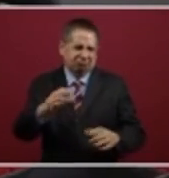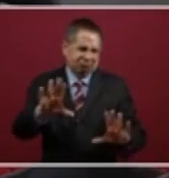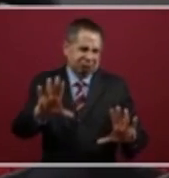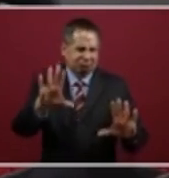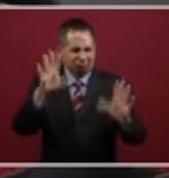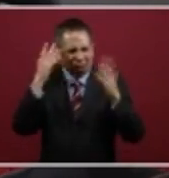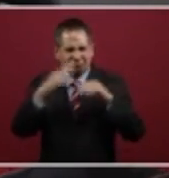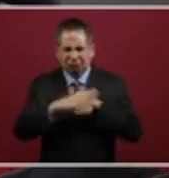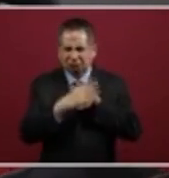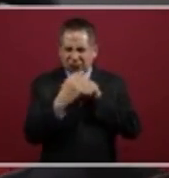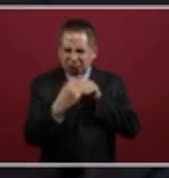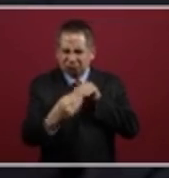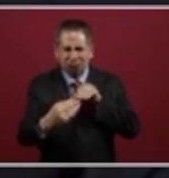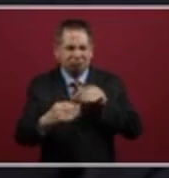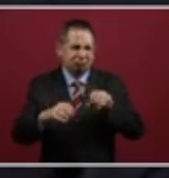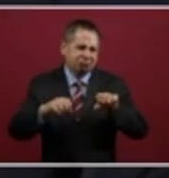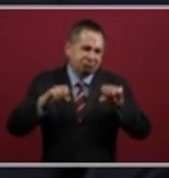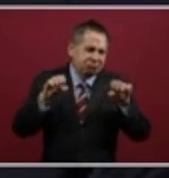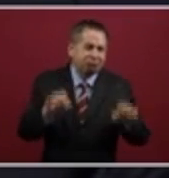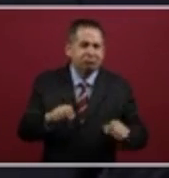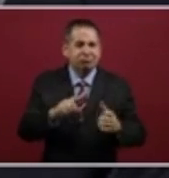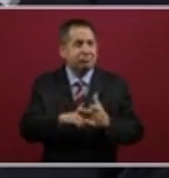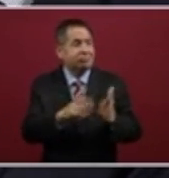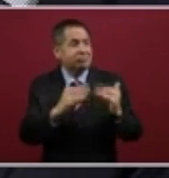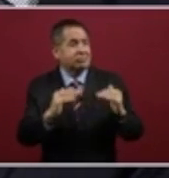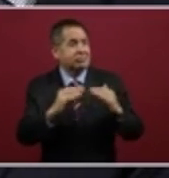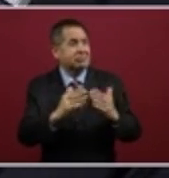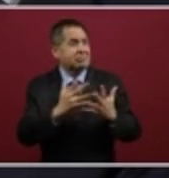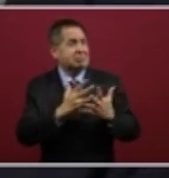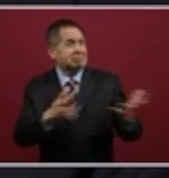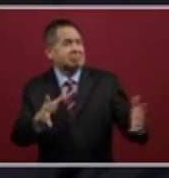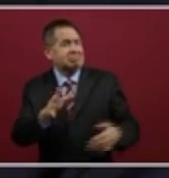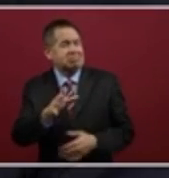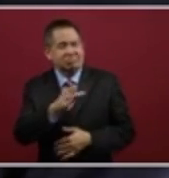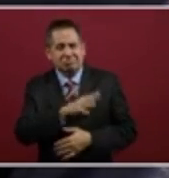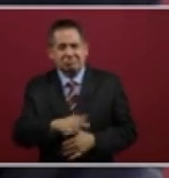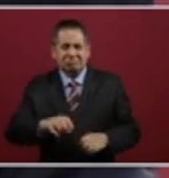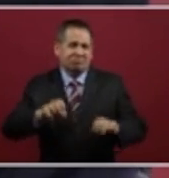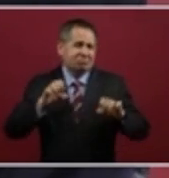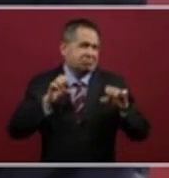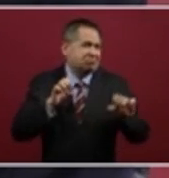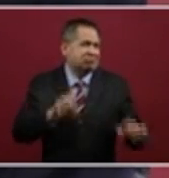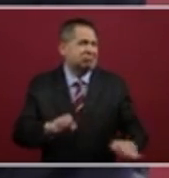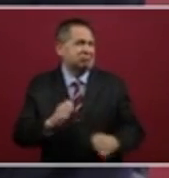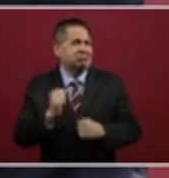una residencia de lujo, joyas,